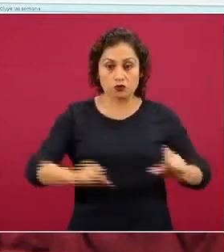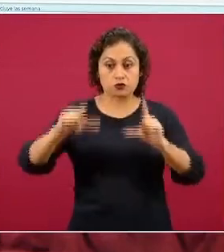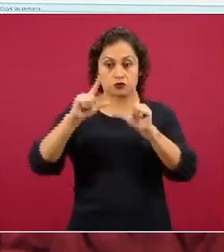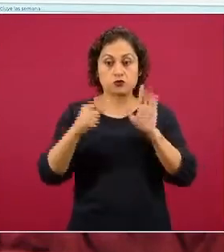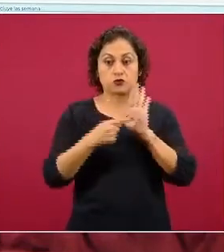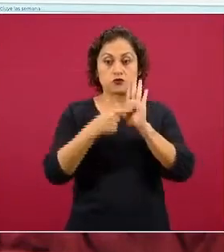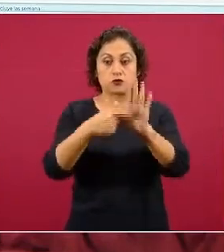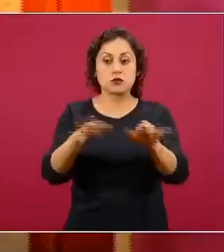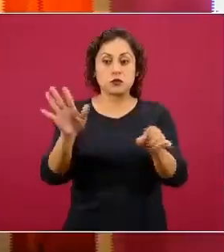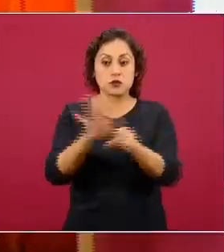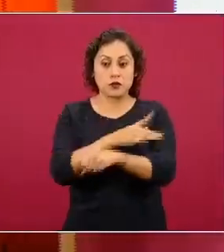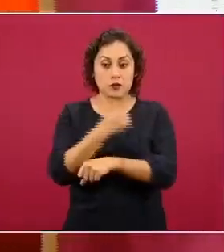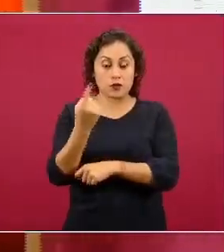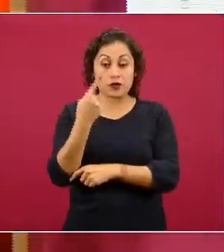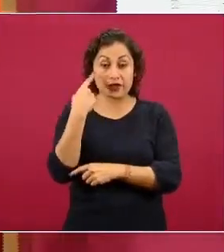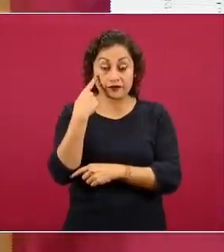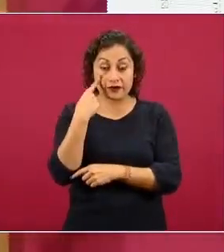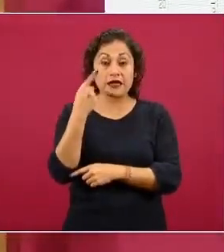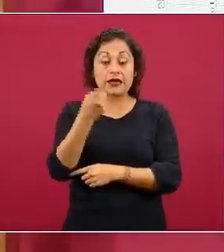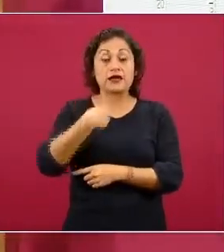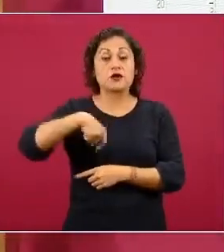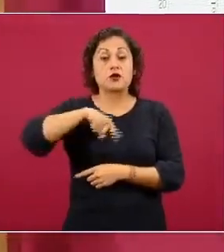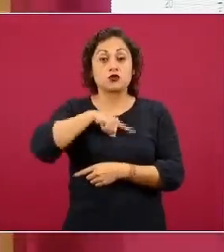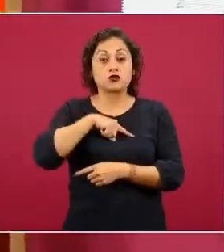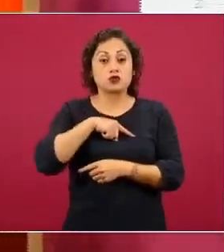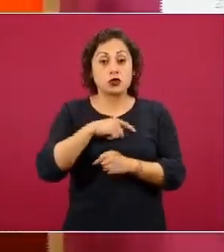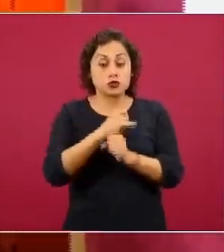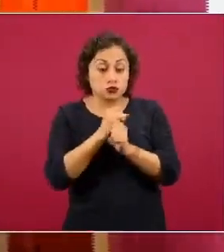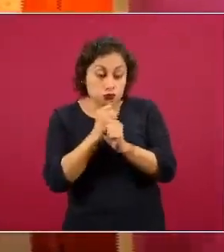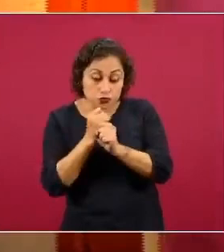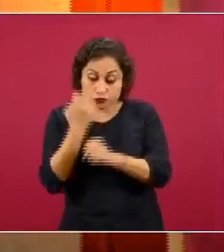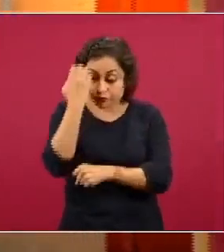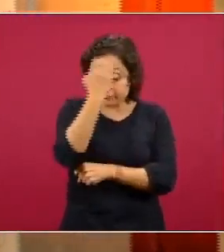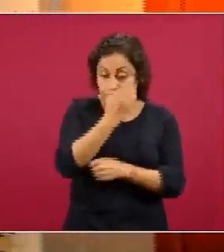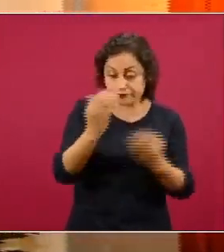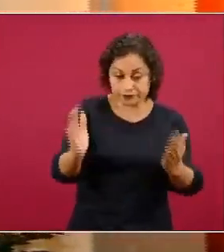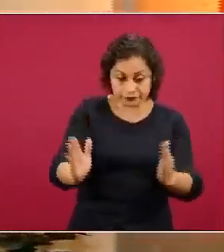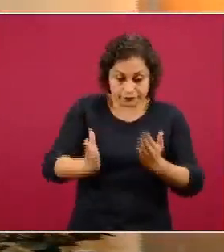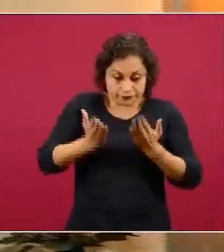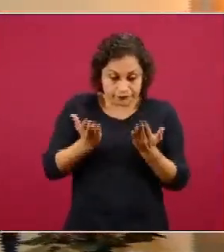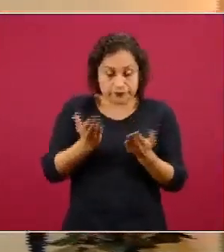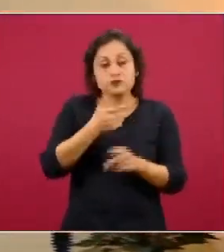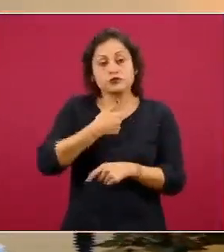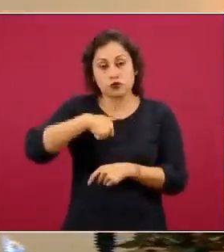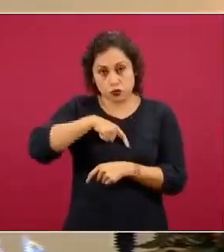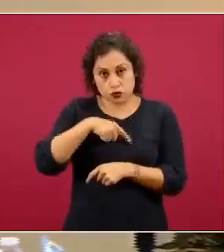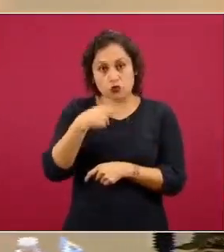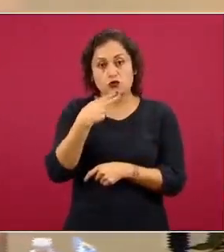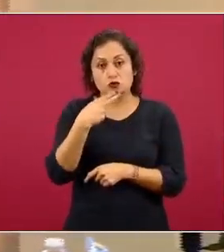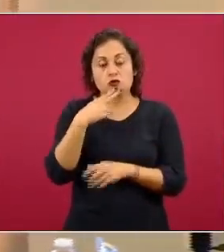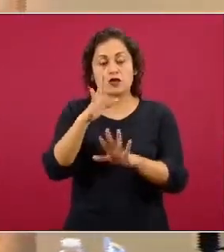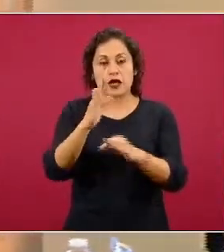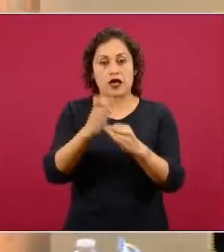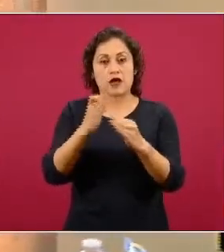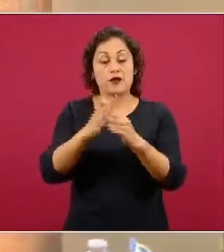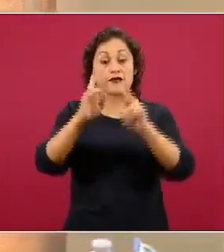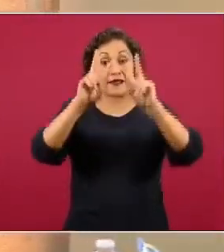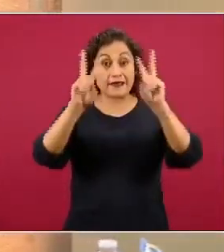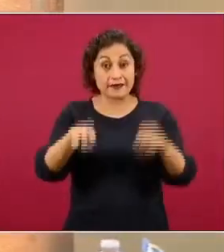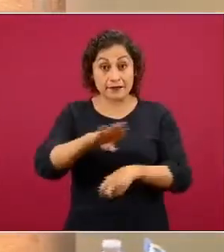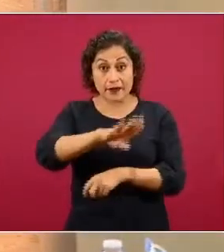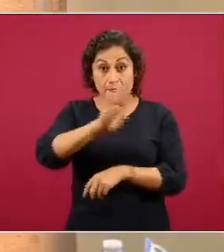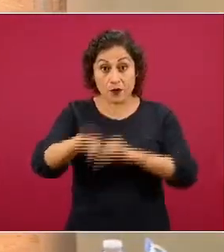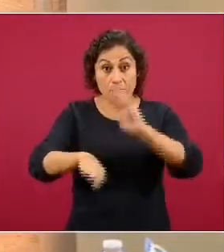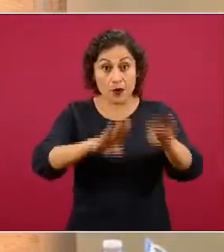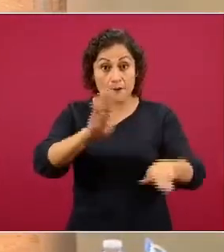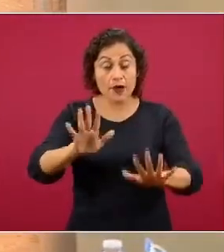esta es la forma en que nosotros estamos evaluando y utilizando. Este exceso de mortalidad no solamente es para presentarlo